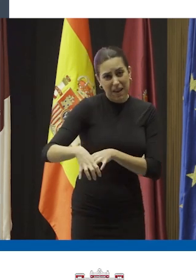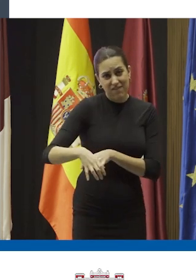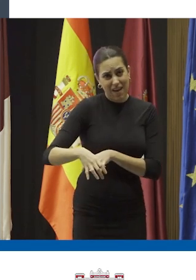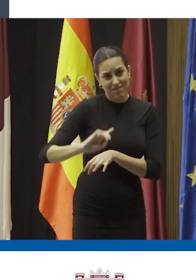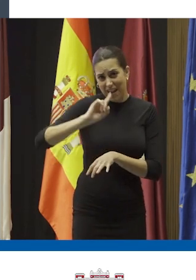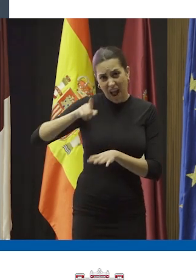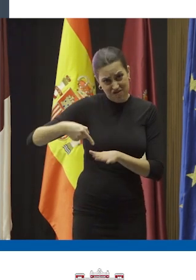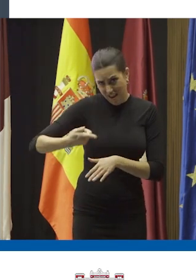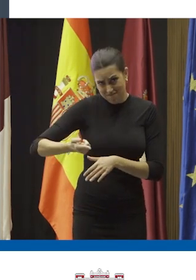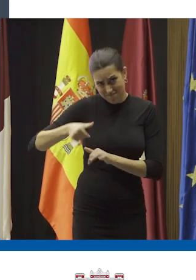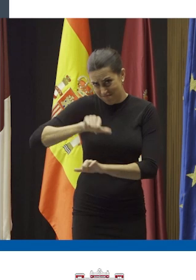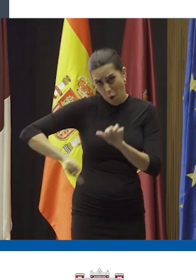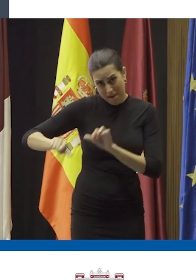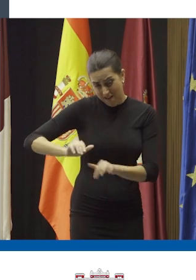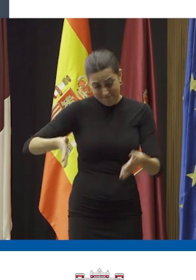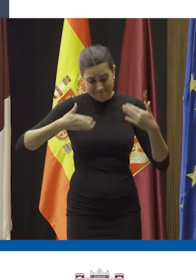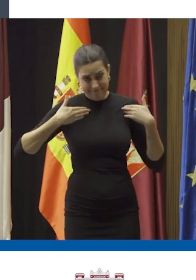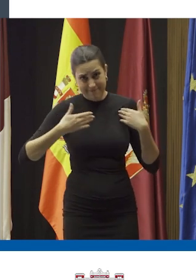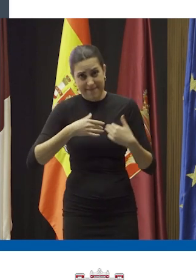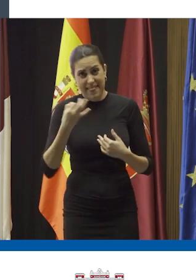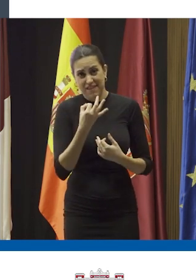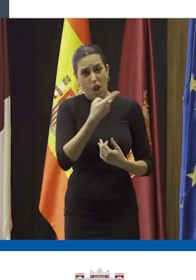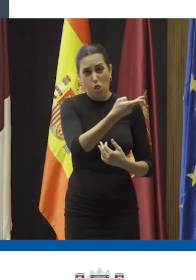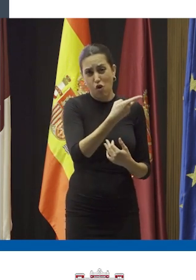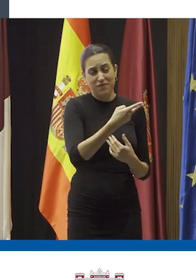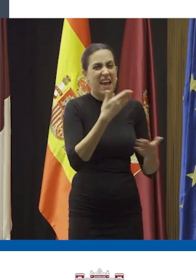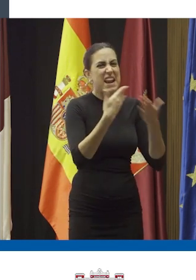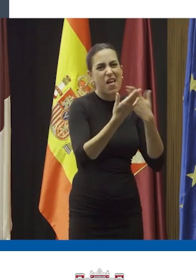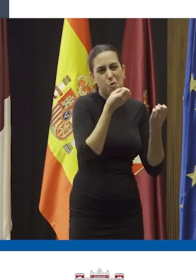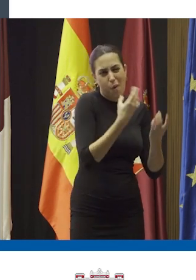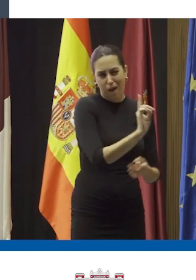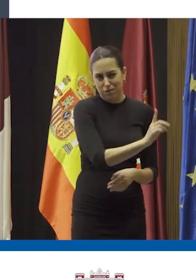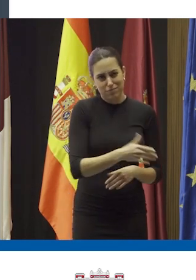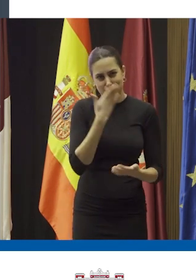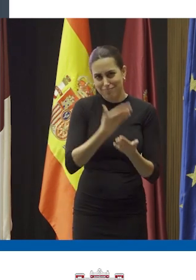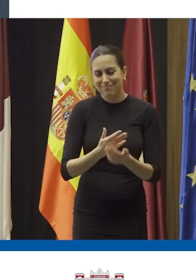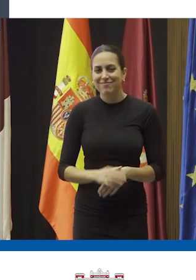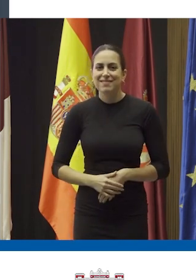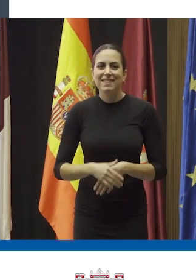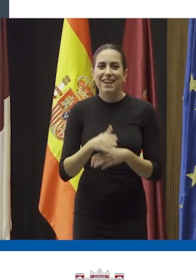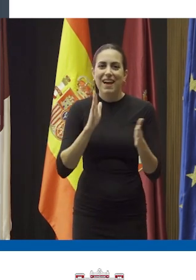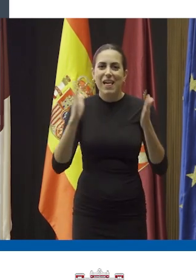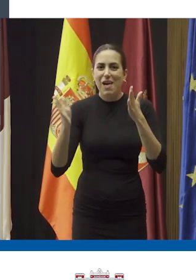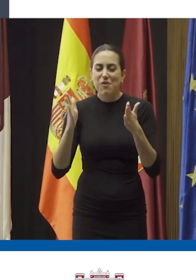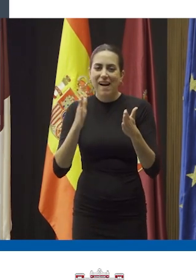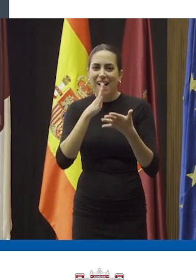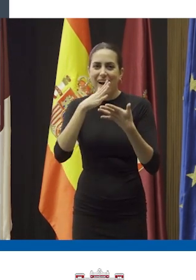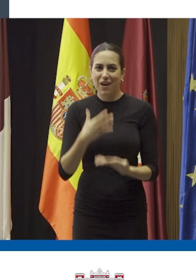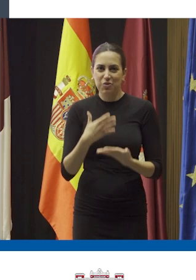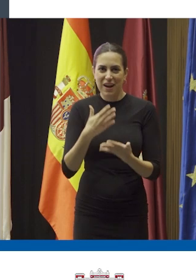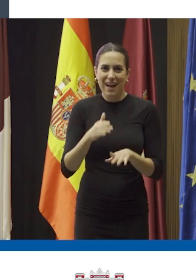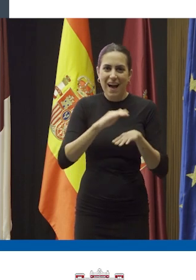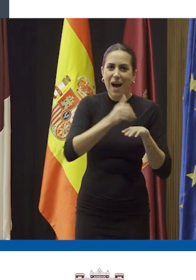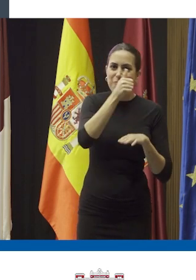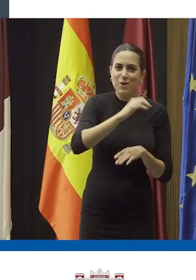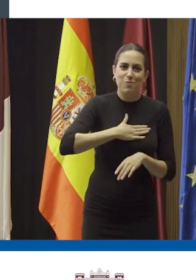verdad. Bueno, vean, ya estamos en el presente. En el presente. Como escribía aquel buen amigo mío, que decía, a